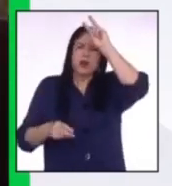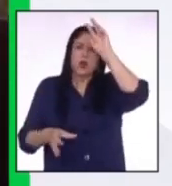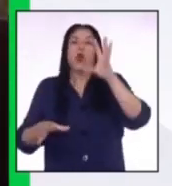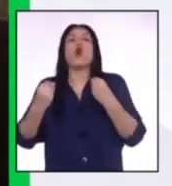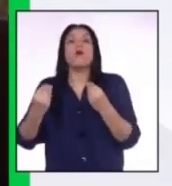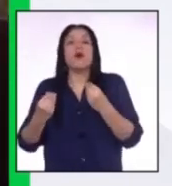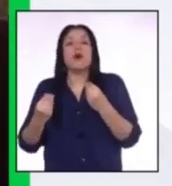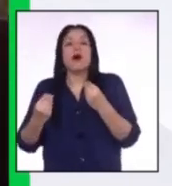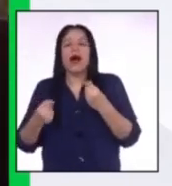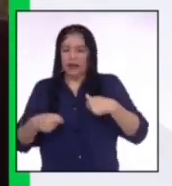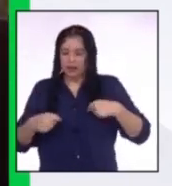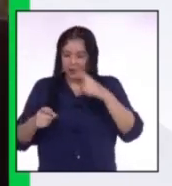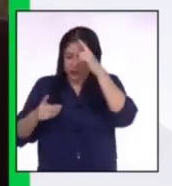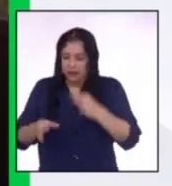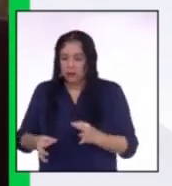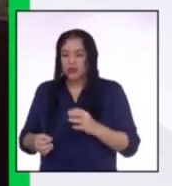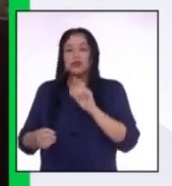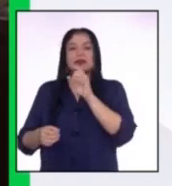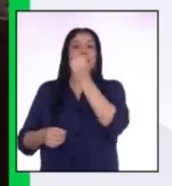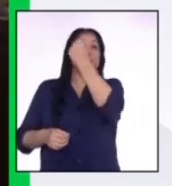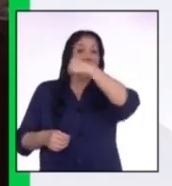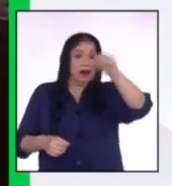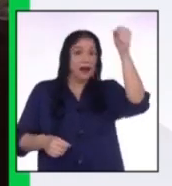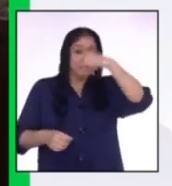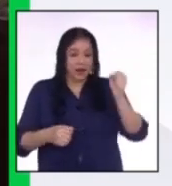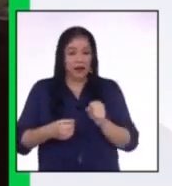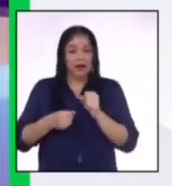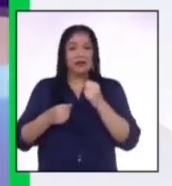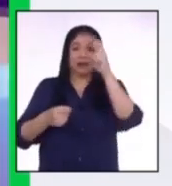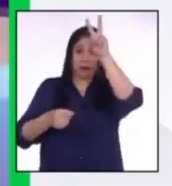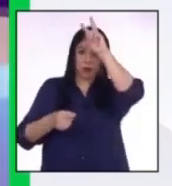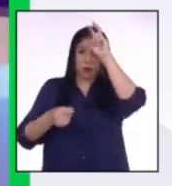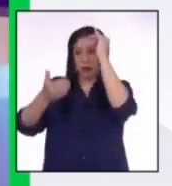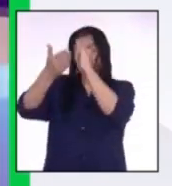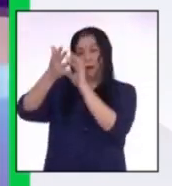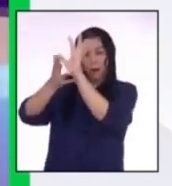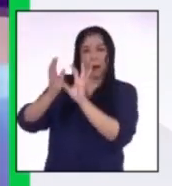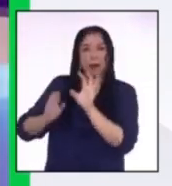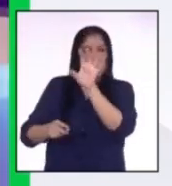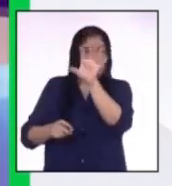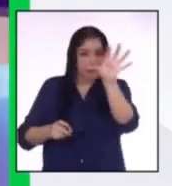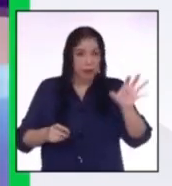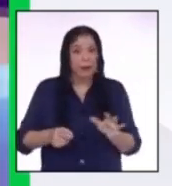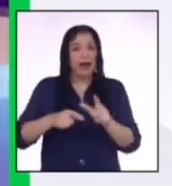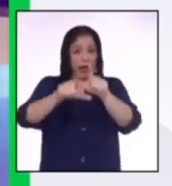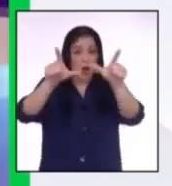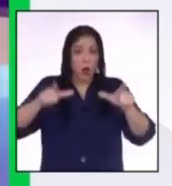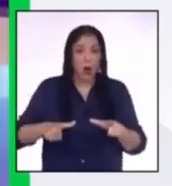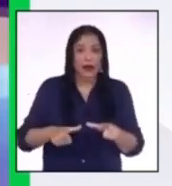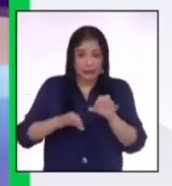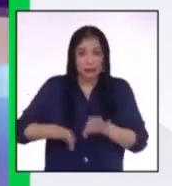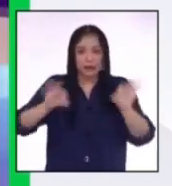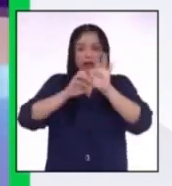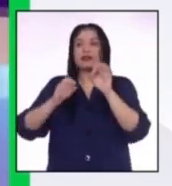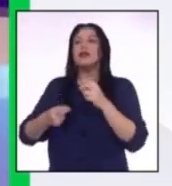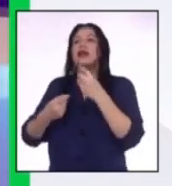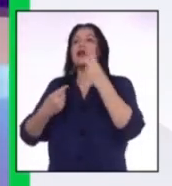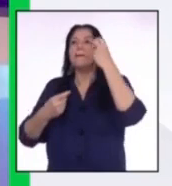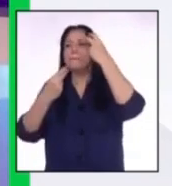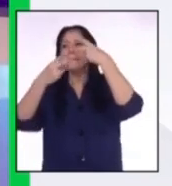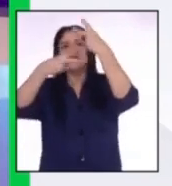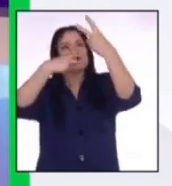porque comenzamos a viajar a todas las áreas de conservación del perú que vimos en un mapa y comenzamos a visitarlos para aprender sus historias